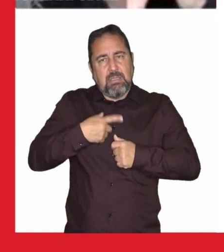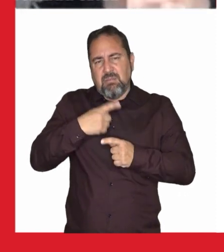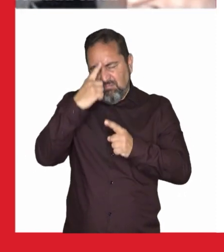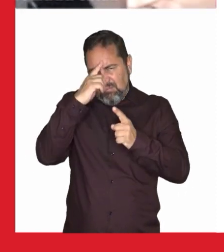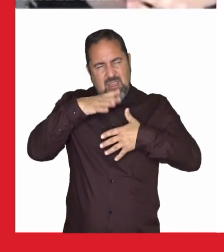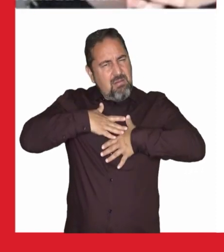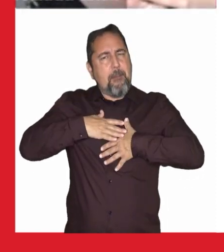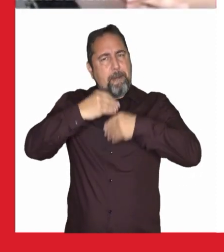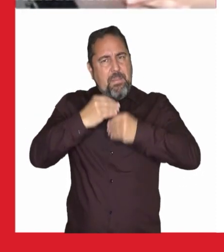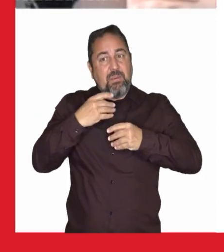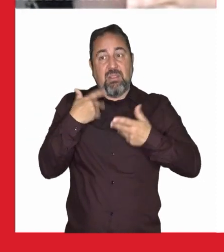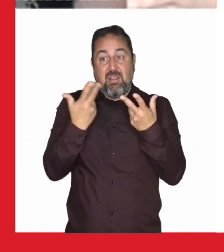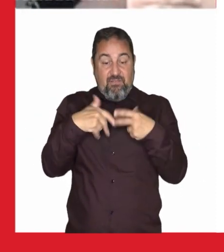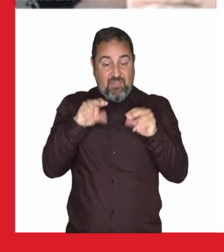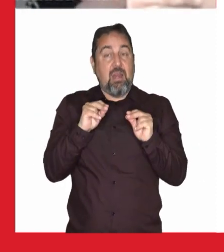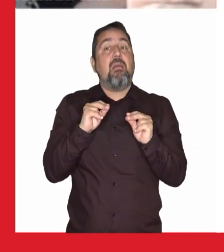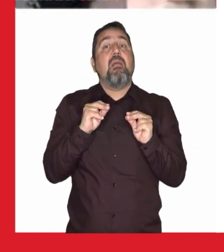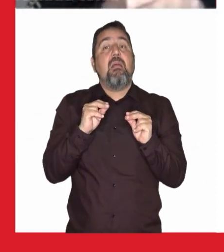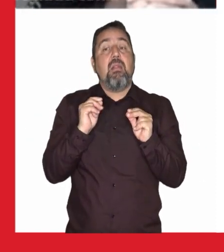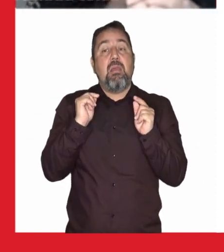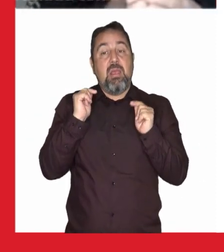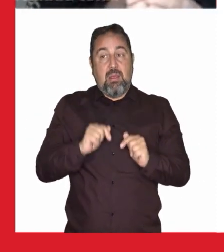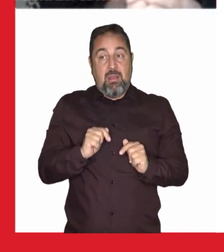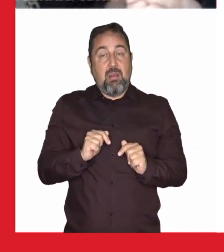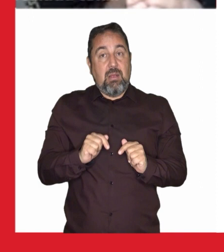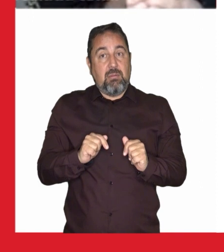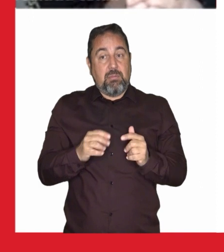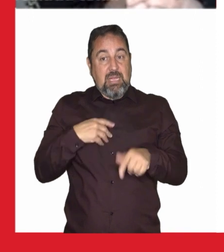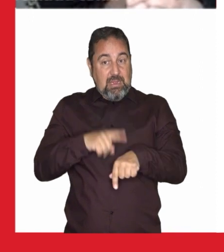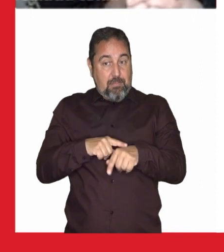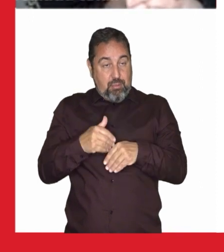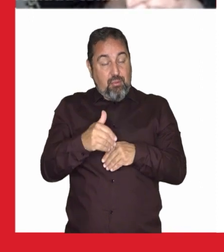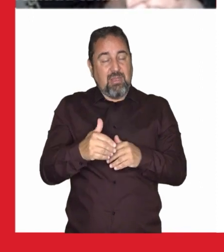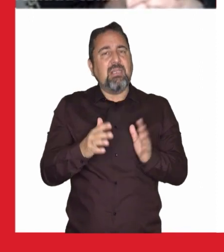vamos a machacar y vamos a intentar que os quede bien impregnada al acabar